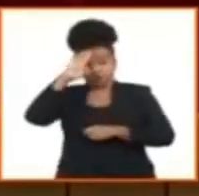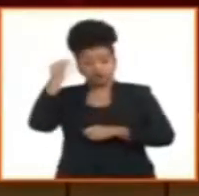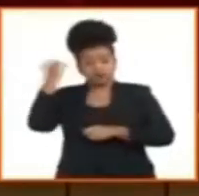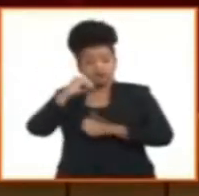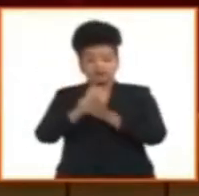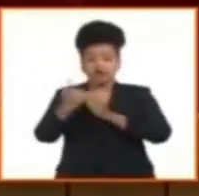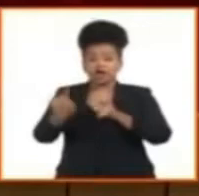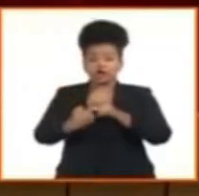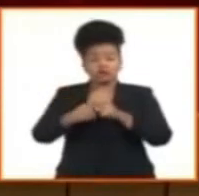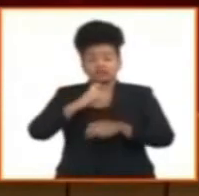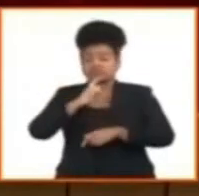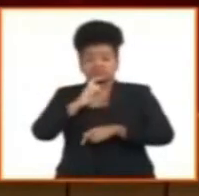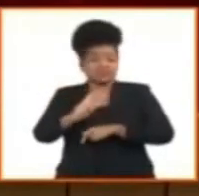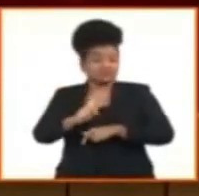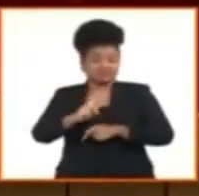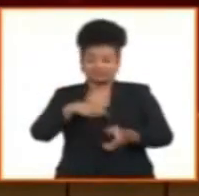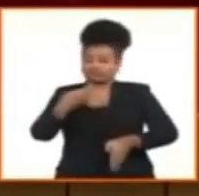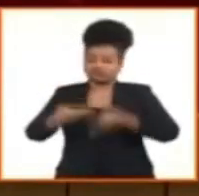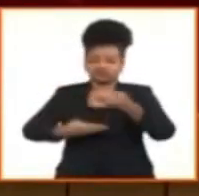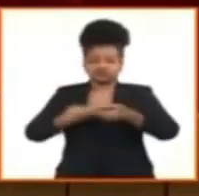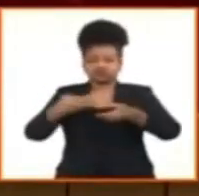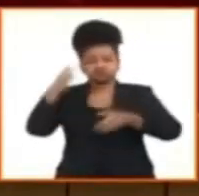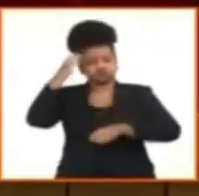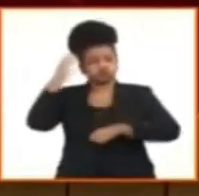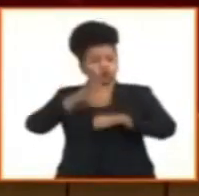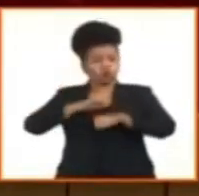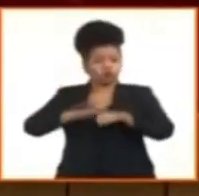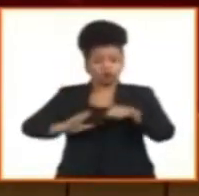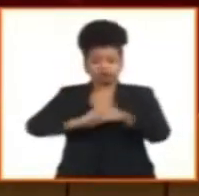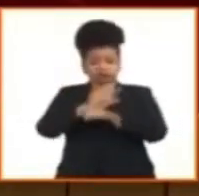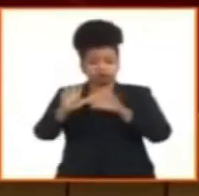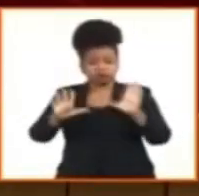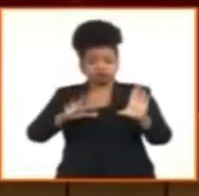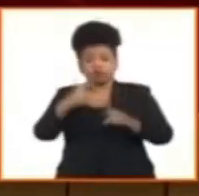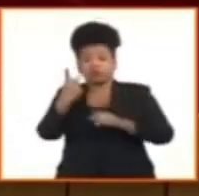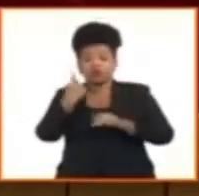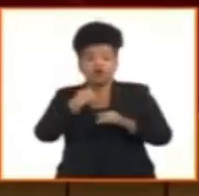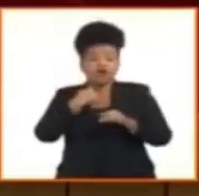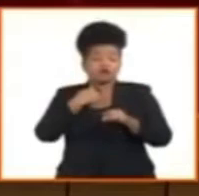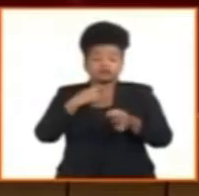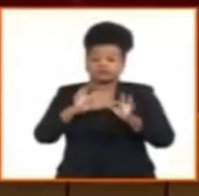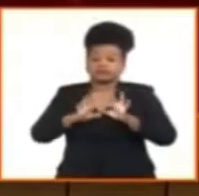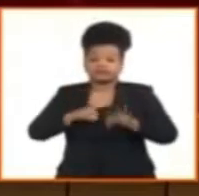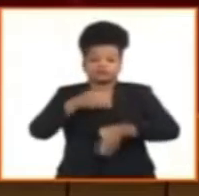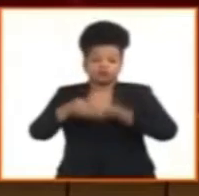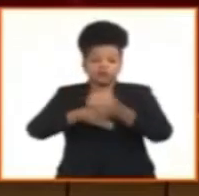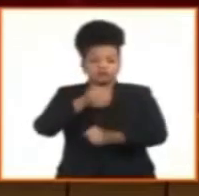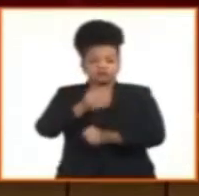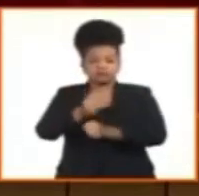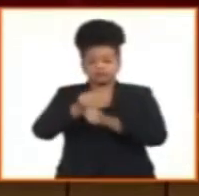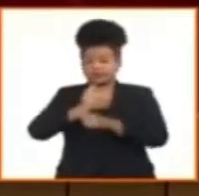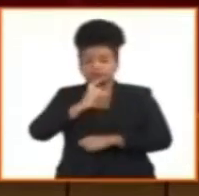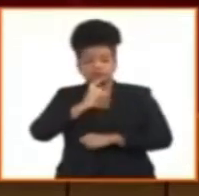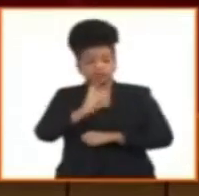la pandemia de COVID-19 ha dejado al mundo de los trabajadores en todas las latitudes.